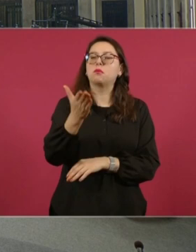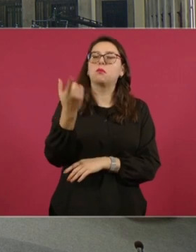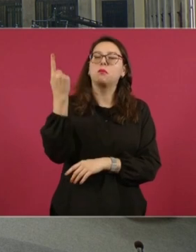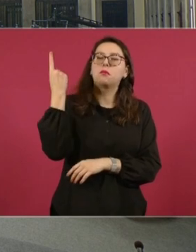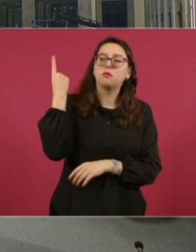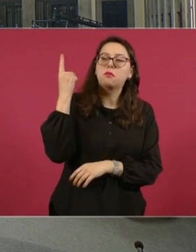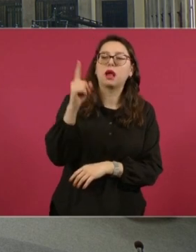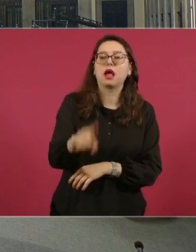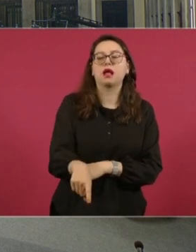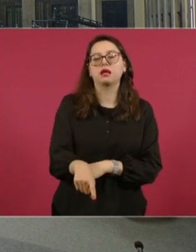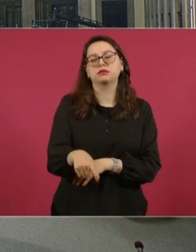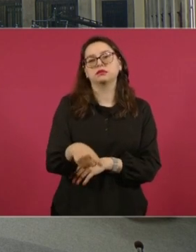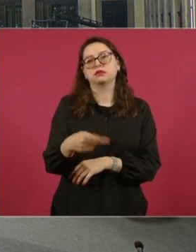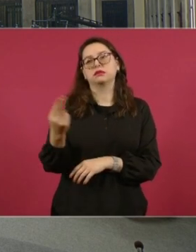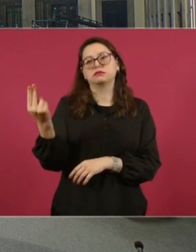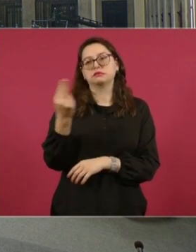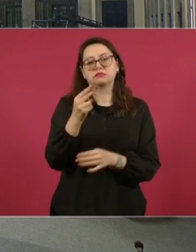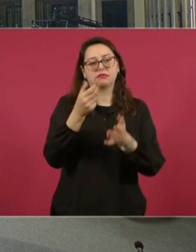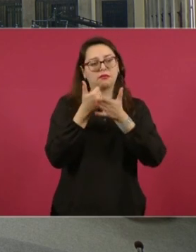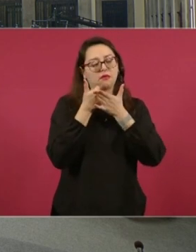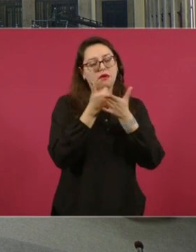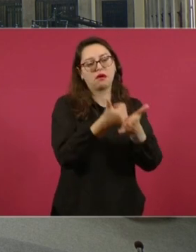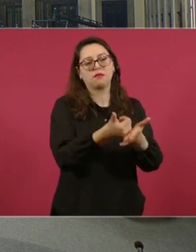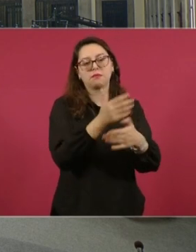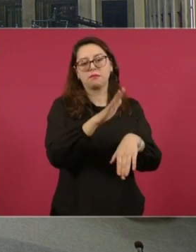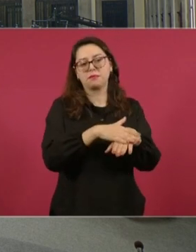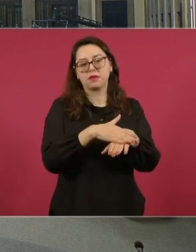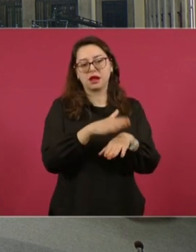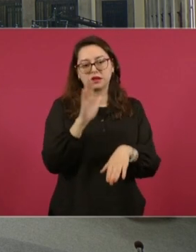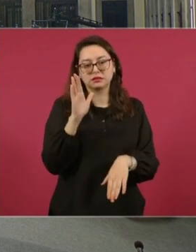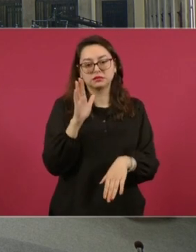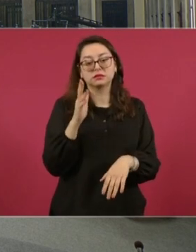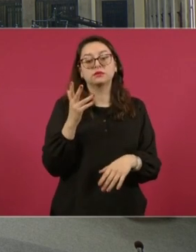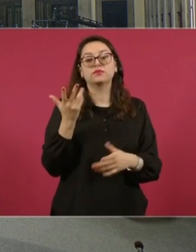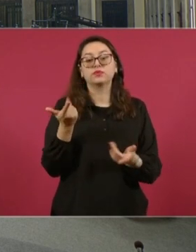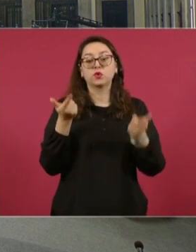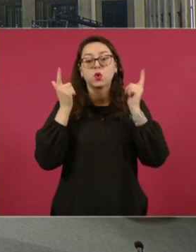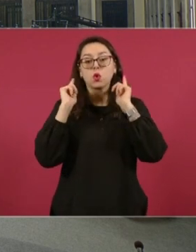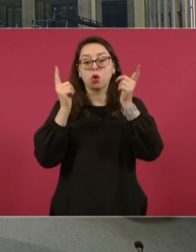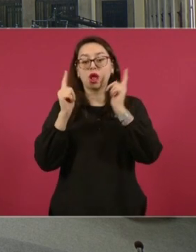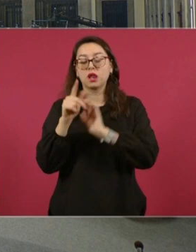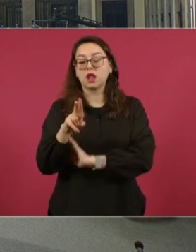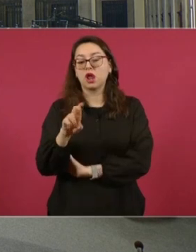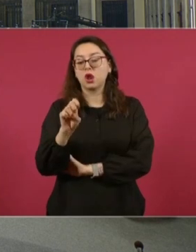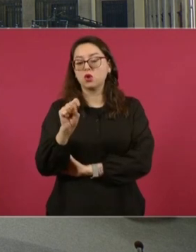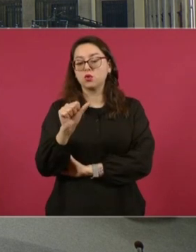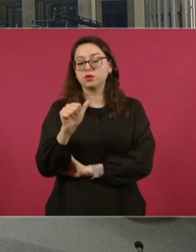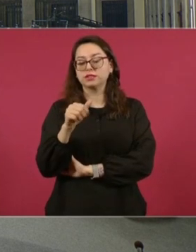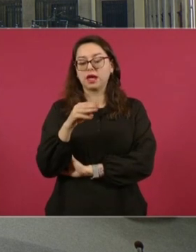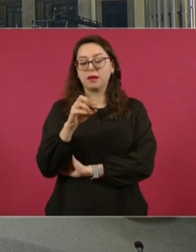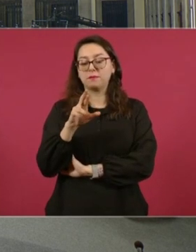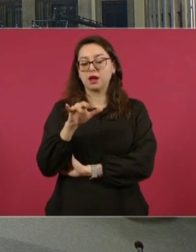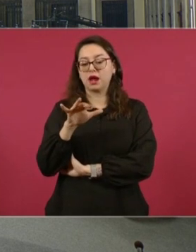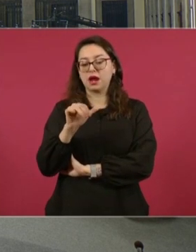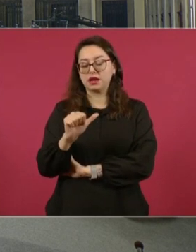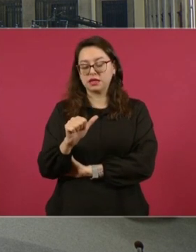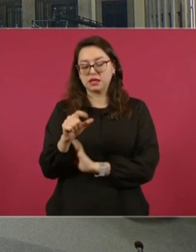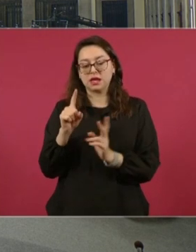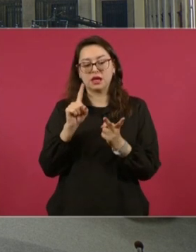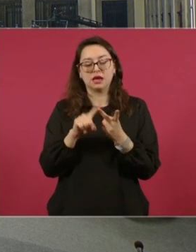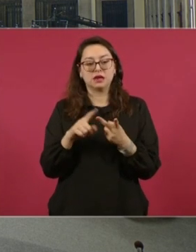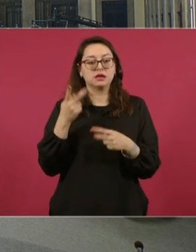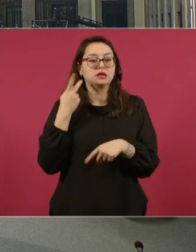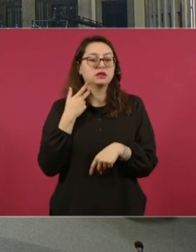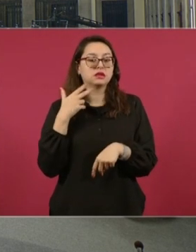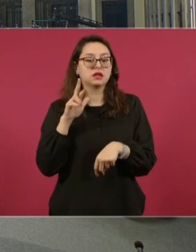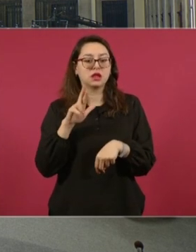quien usted pues lo haga, ojalá y que sea a Luisa María Alcalde, de nueva cuenta al